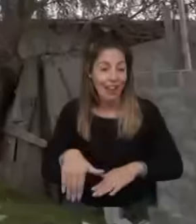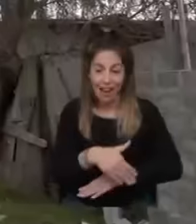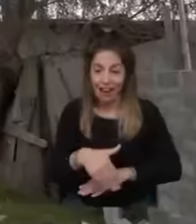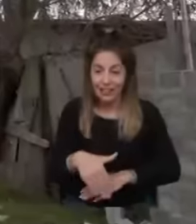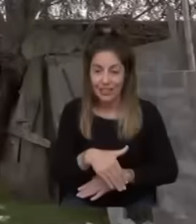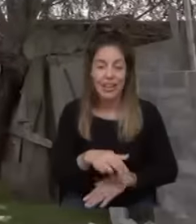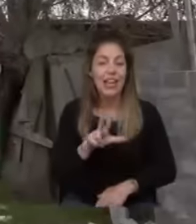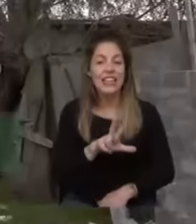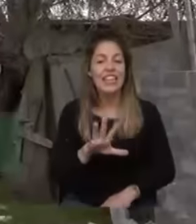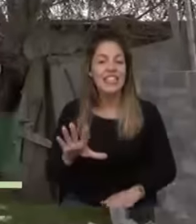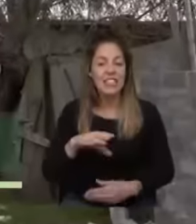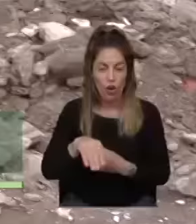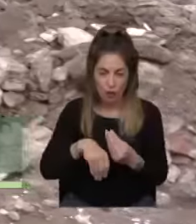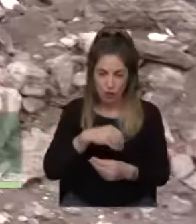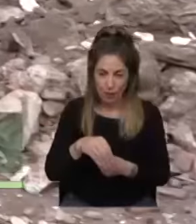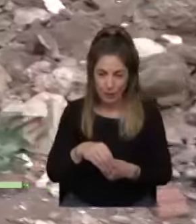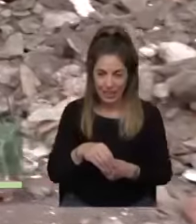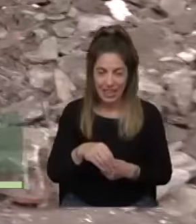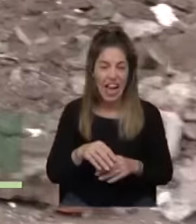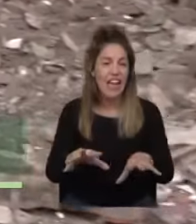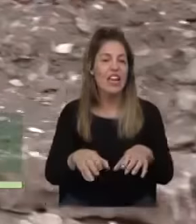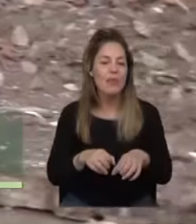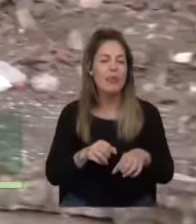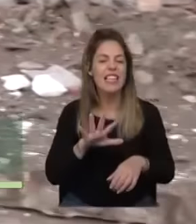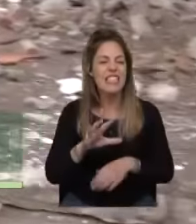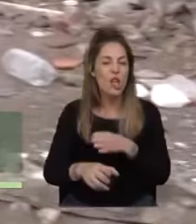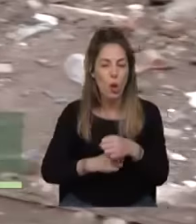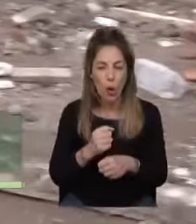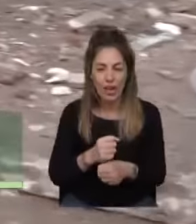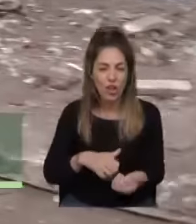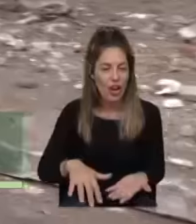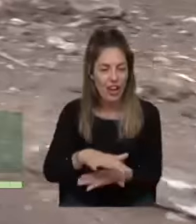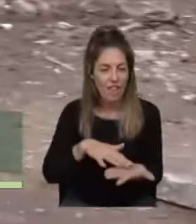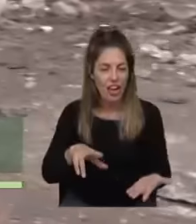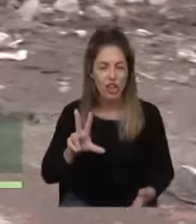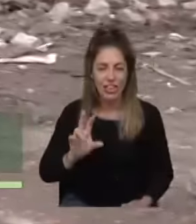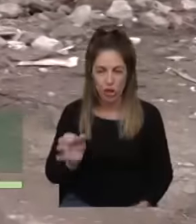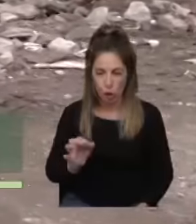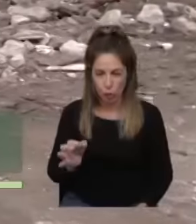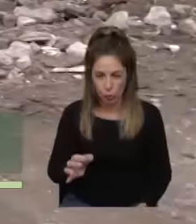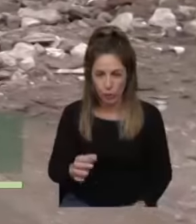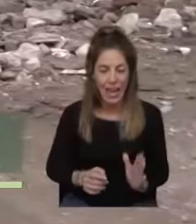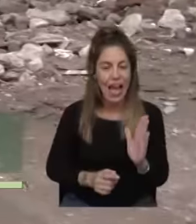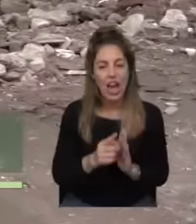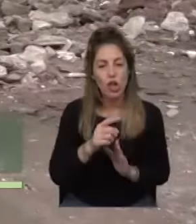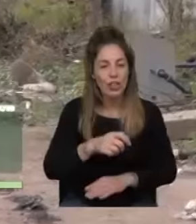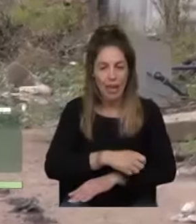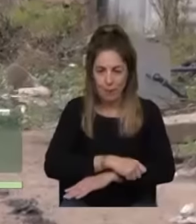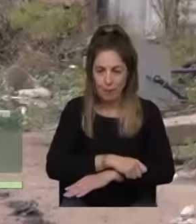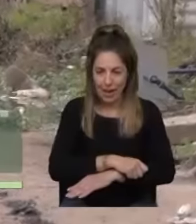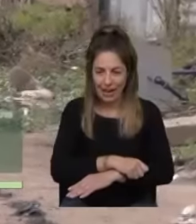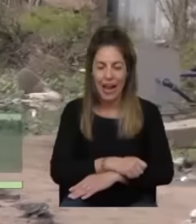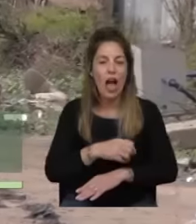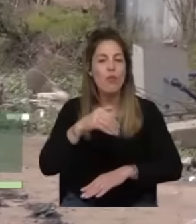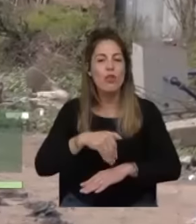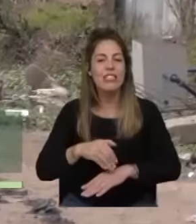Son 35 las familias que residen desde hace al menos 5 años en el barrio 3 de Octubre, ubicado al norte de Manga, dentro del